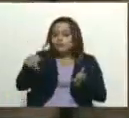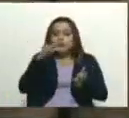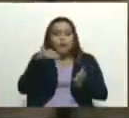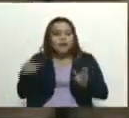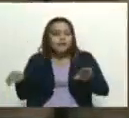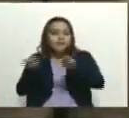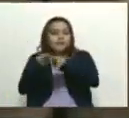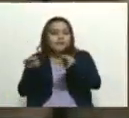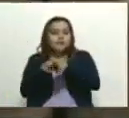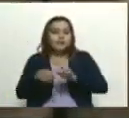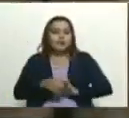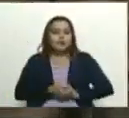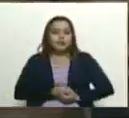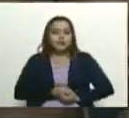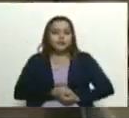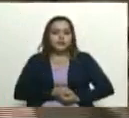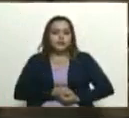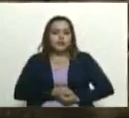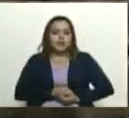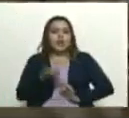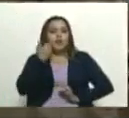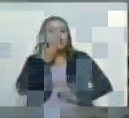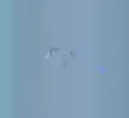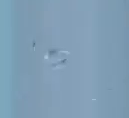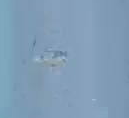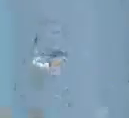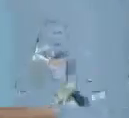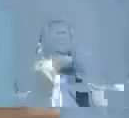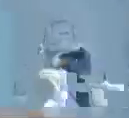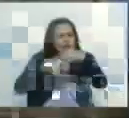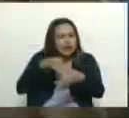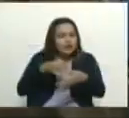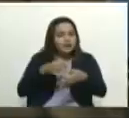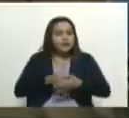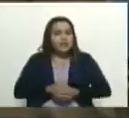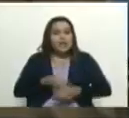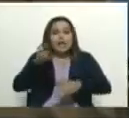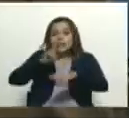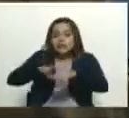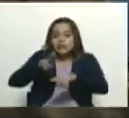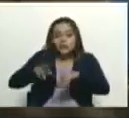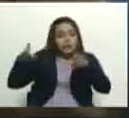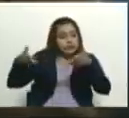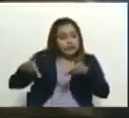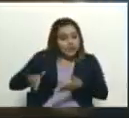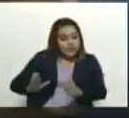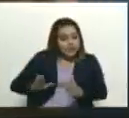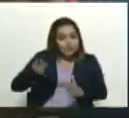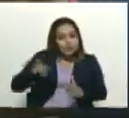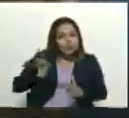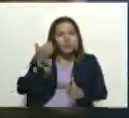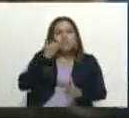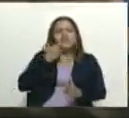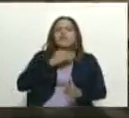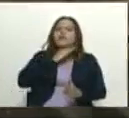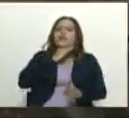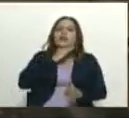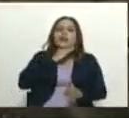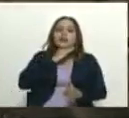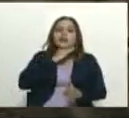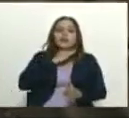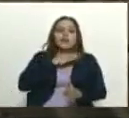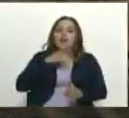una enfermedad que lo voy a poner un poco dramático. Los niños nacen con una enfermedad en la